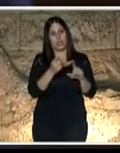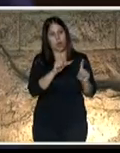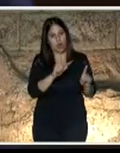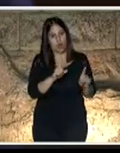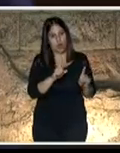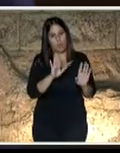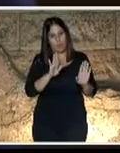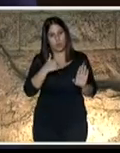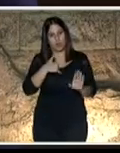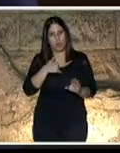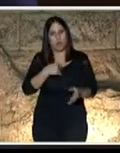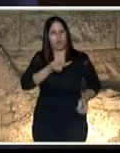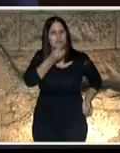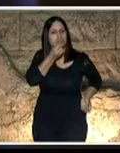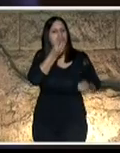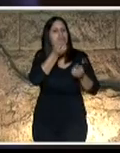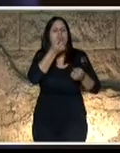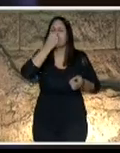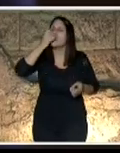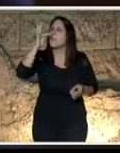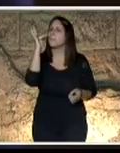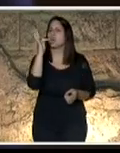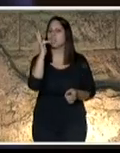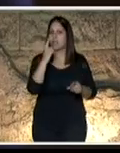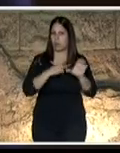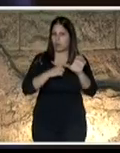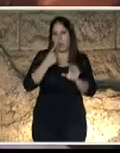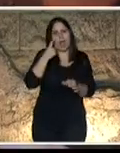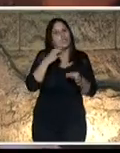bien de Extremadura, pero hablaré muy bien de Extremadura. A ver si tenemos